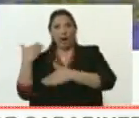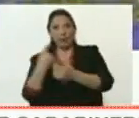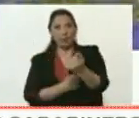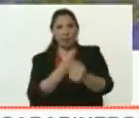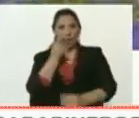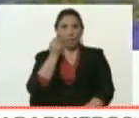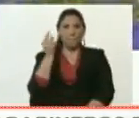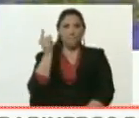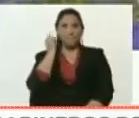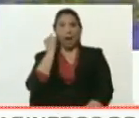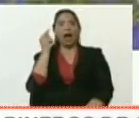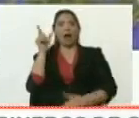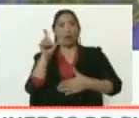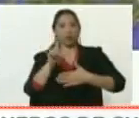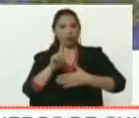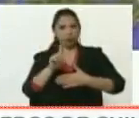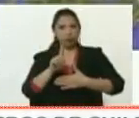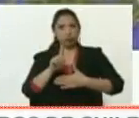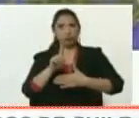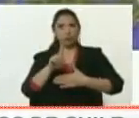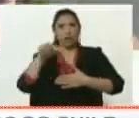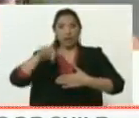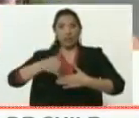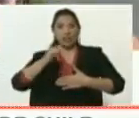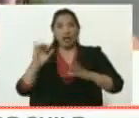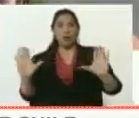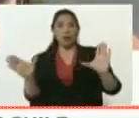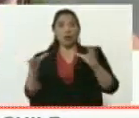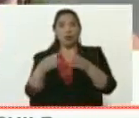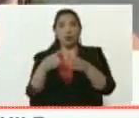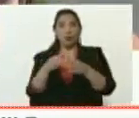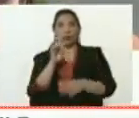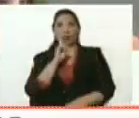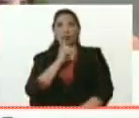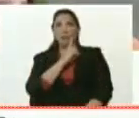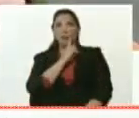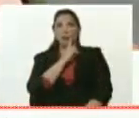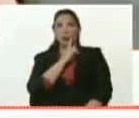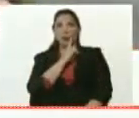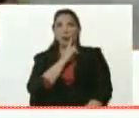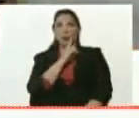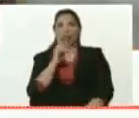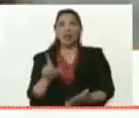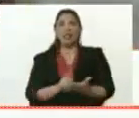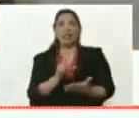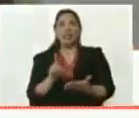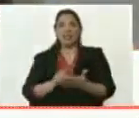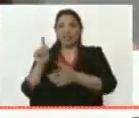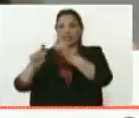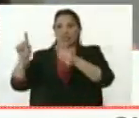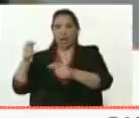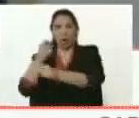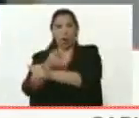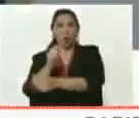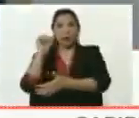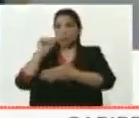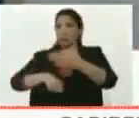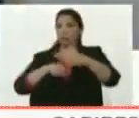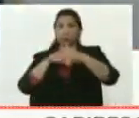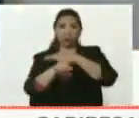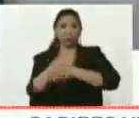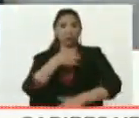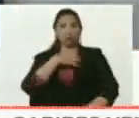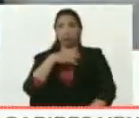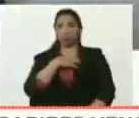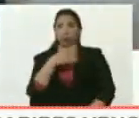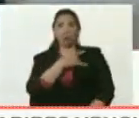hermanas de América Latina, aquí hubo un grupo que se llamó los bachilleres sin cupo, que aquí en la avenida Bolívar,